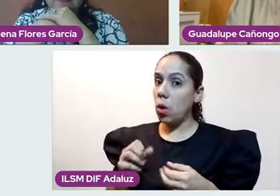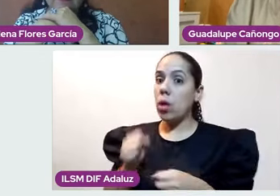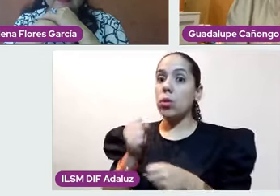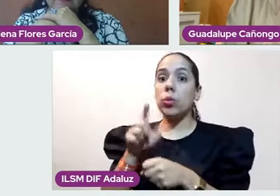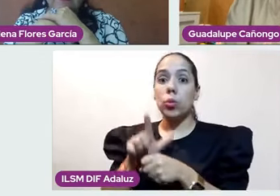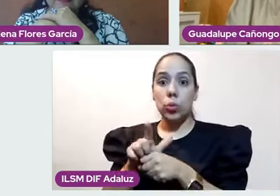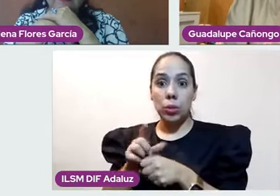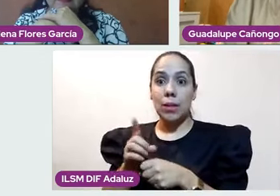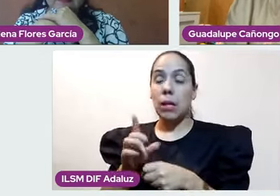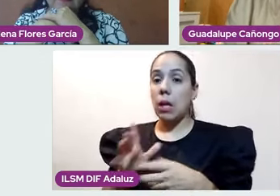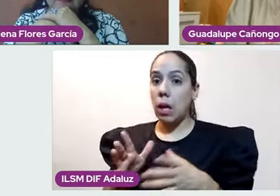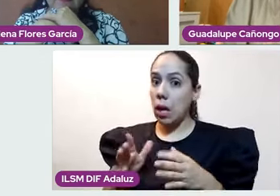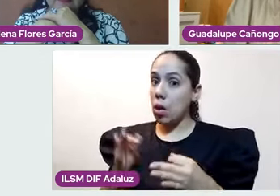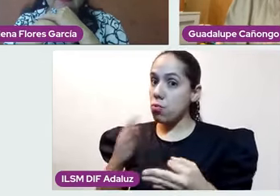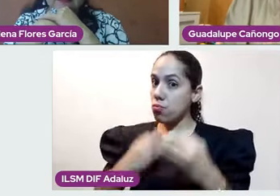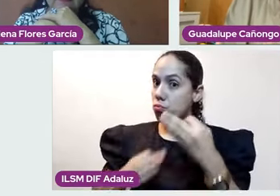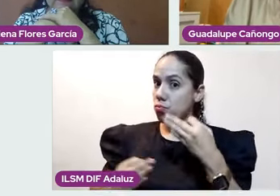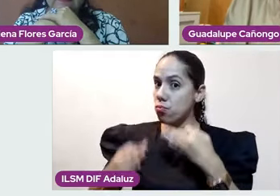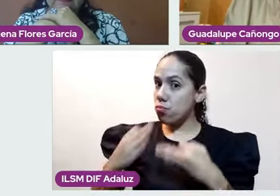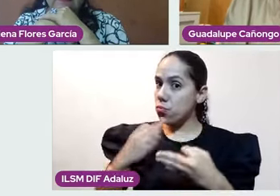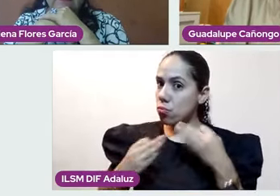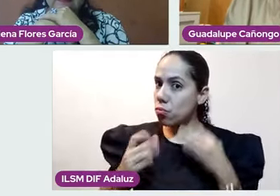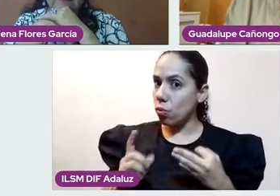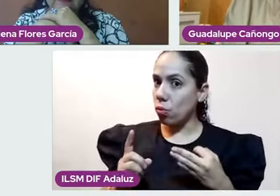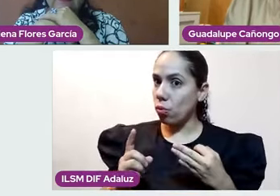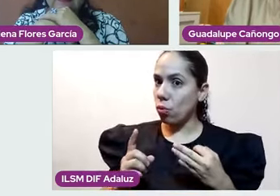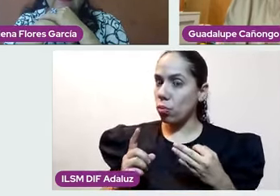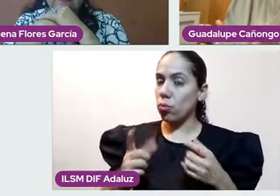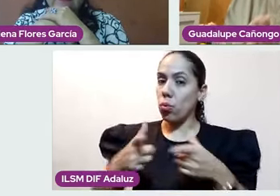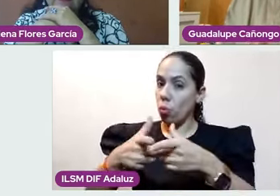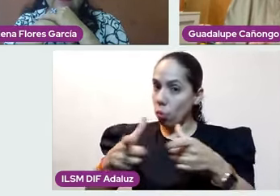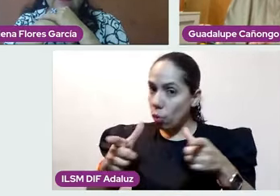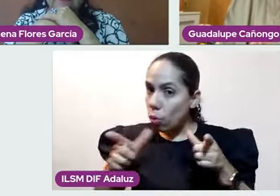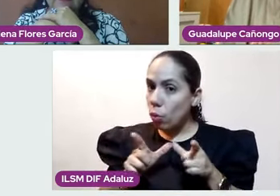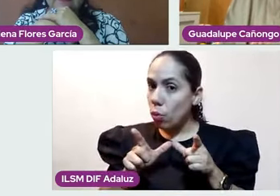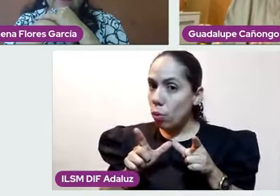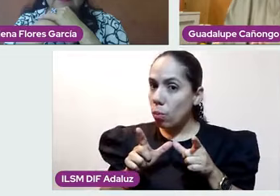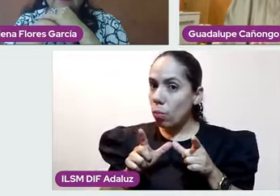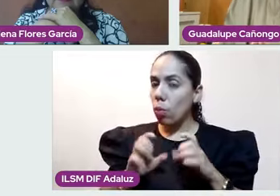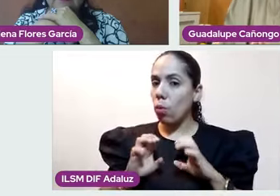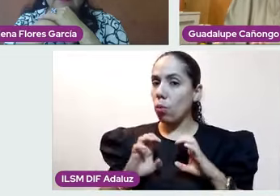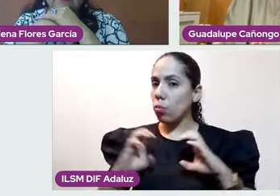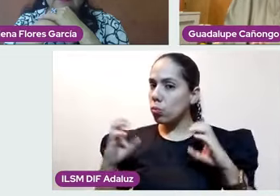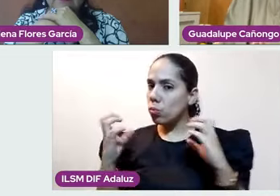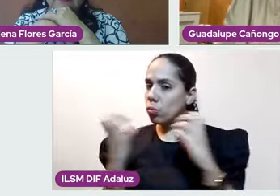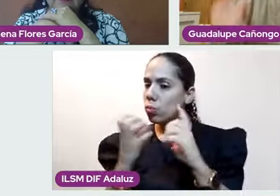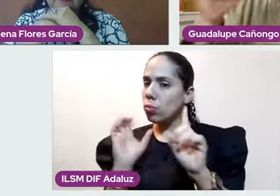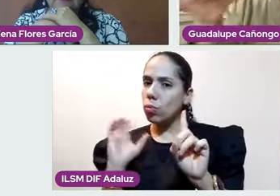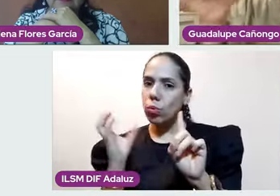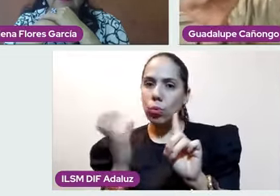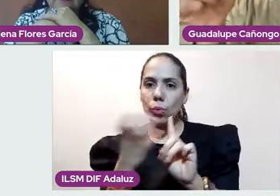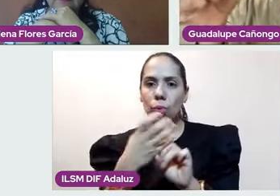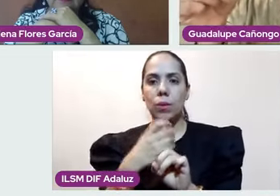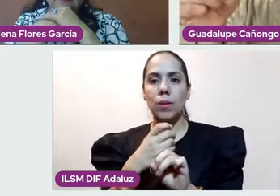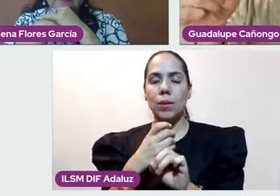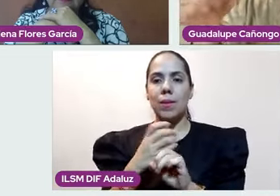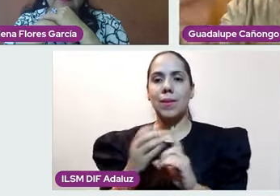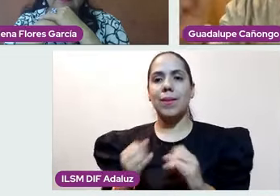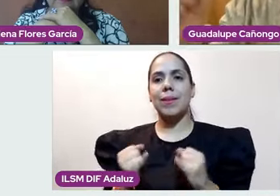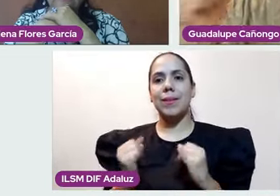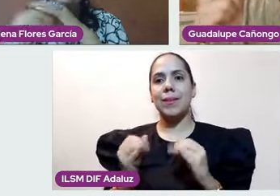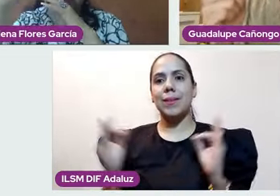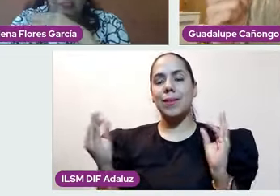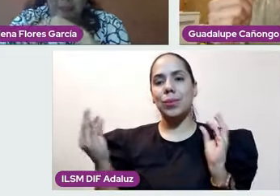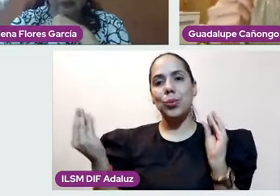tomar conciencia de que somos un colectivo y que en la medida en la que